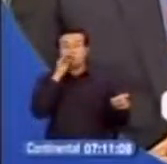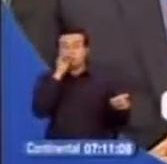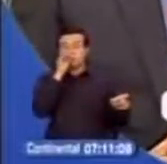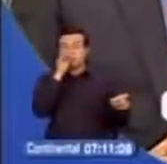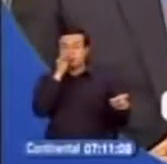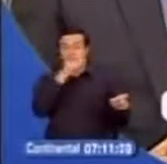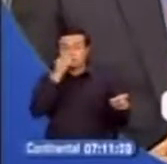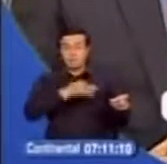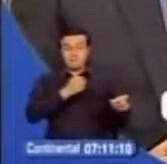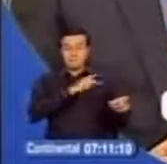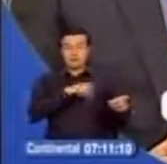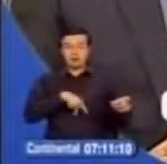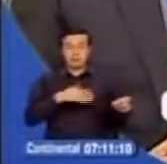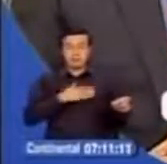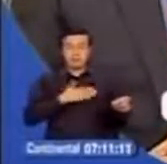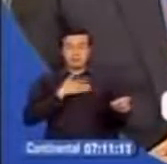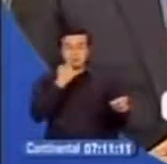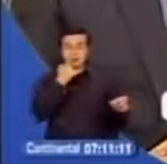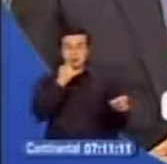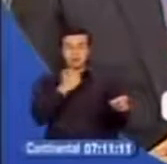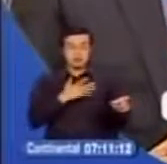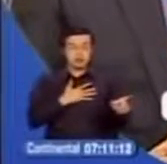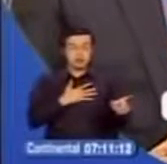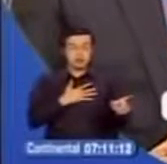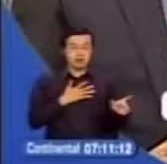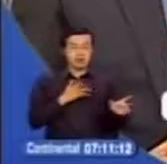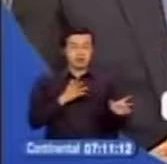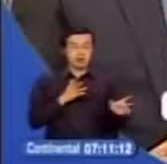contrapuestos. Entonces gobernar no es adular,